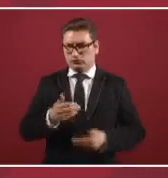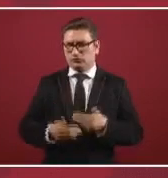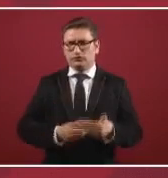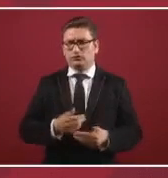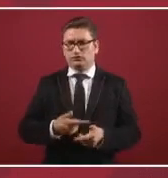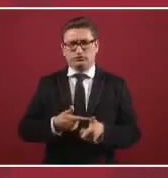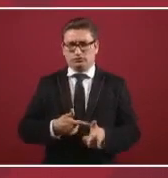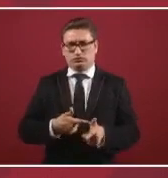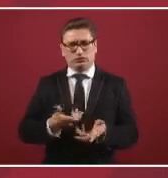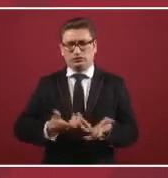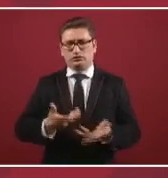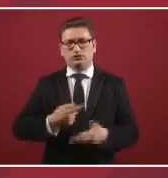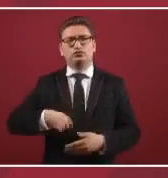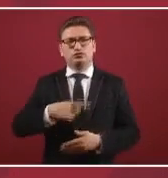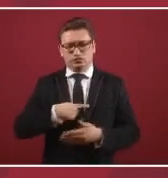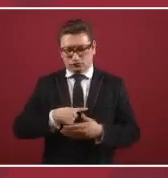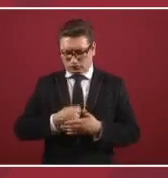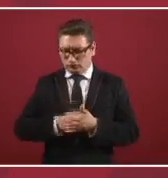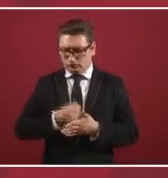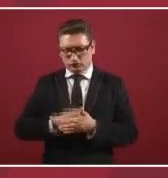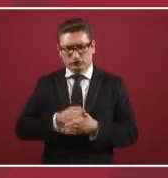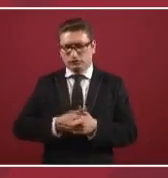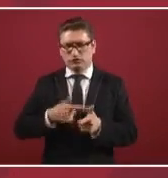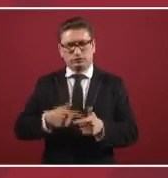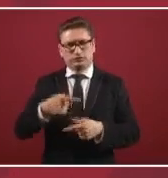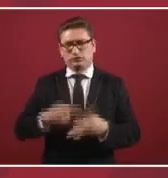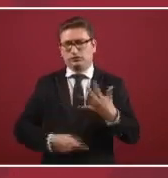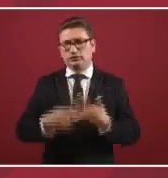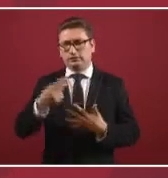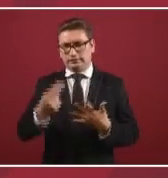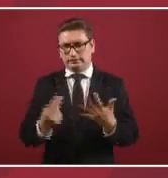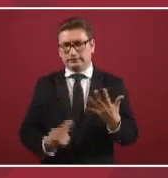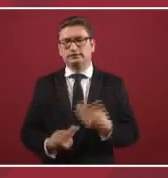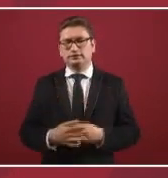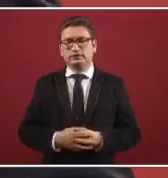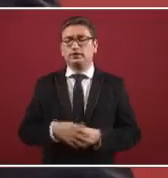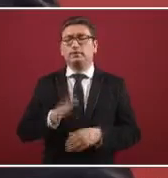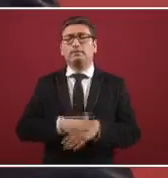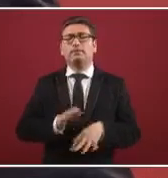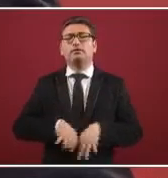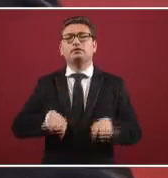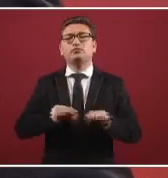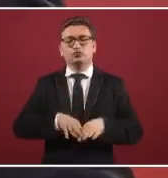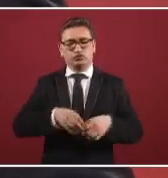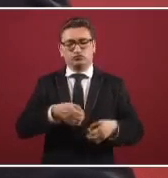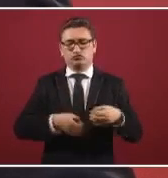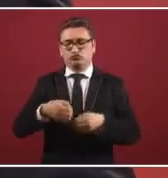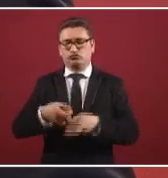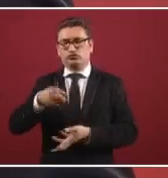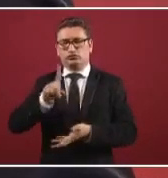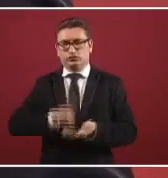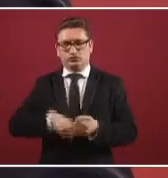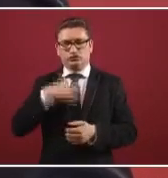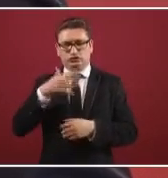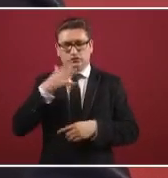a seguir insistiendo en la necesidad de que se limpie el Poder Judicial,